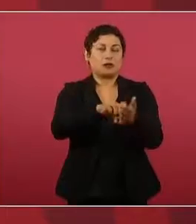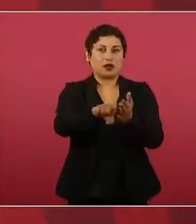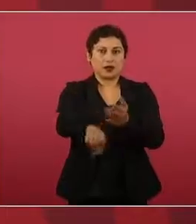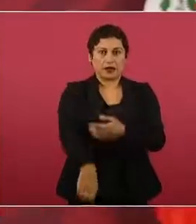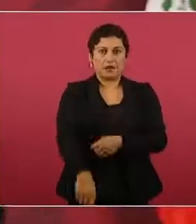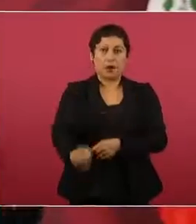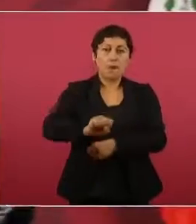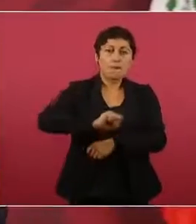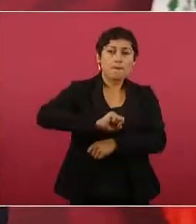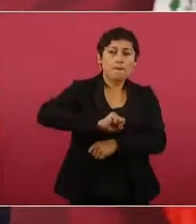solo